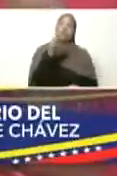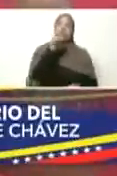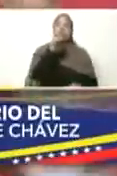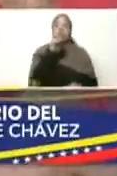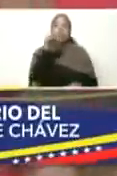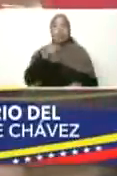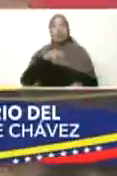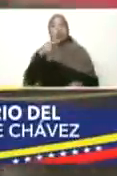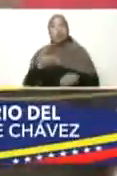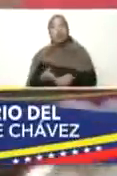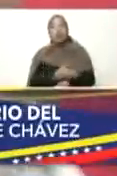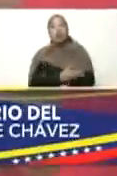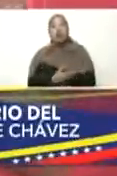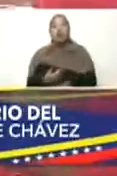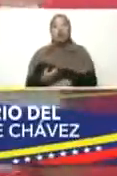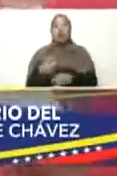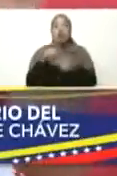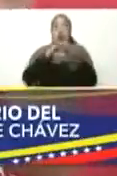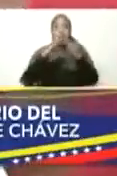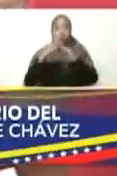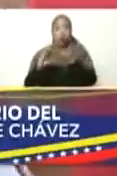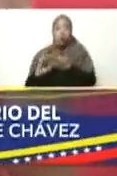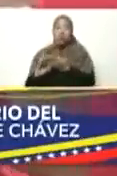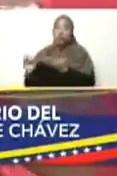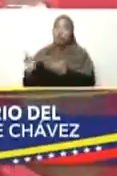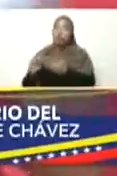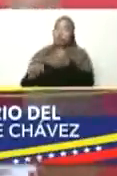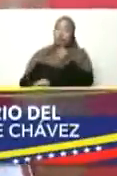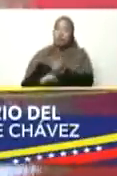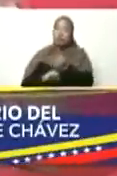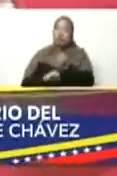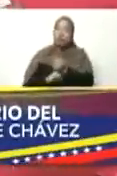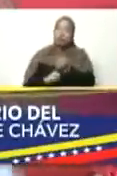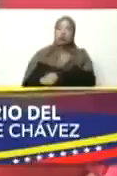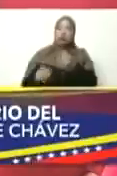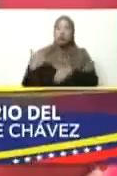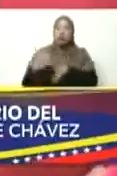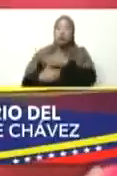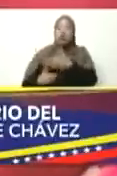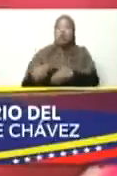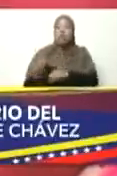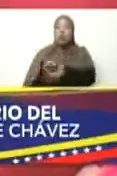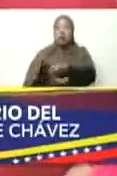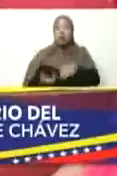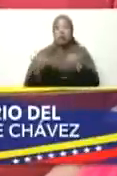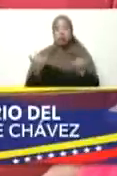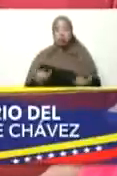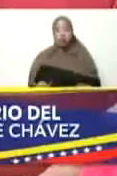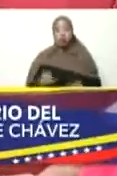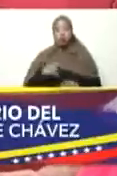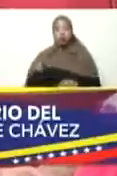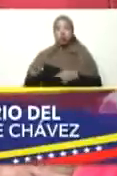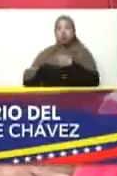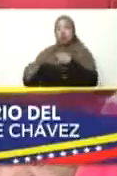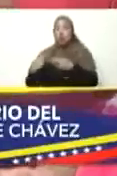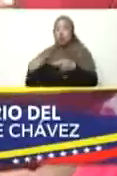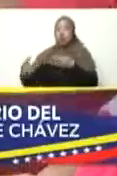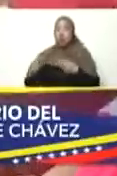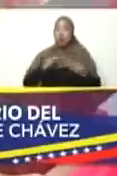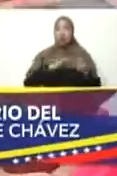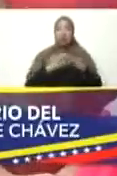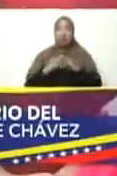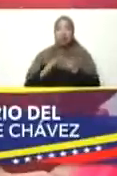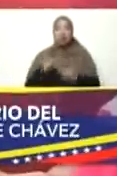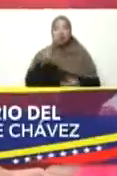Ninguna comuna se nos va a quedar atrás, presidente. Pero no solamente eso, hemos salido de lo local, presidente, y hoy día nos hemos relacionado con comunas de más de